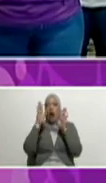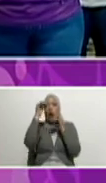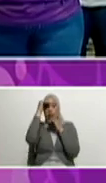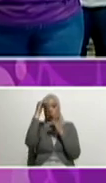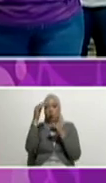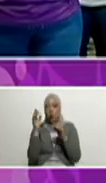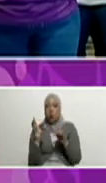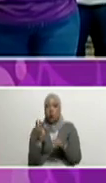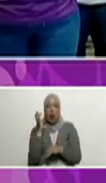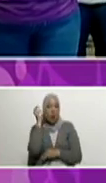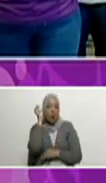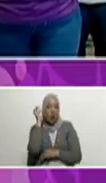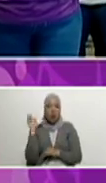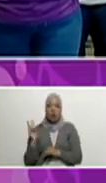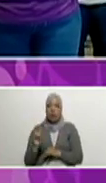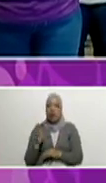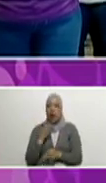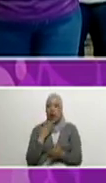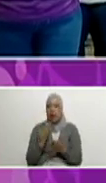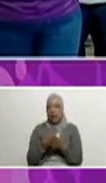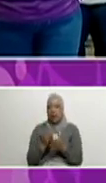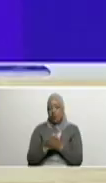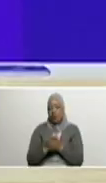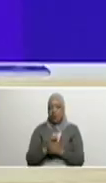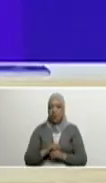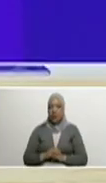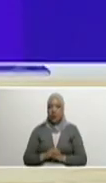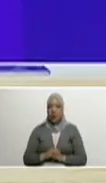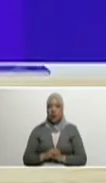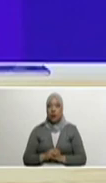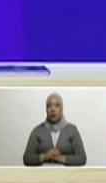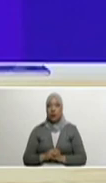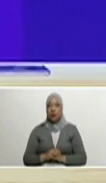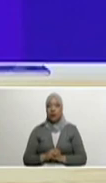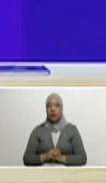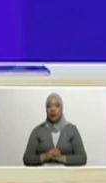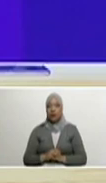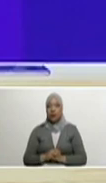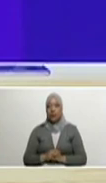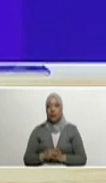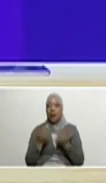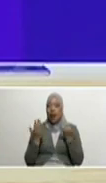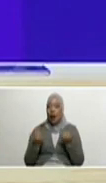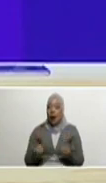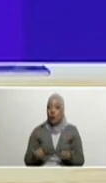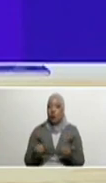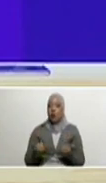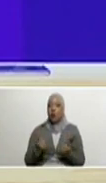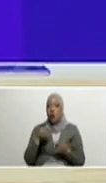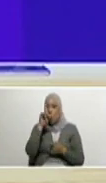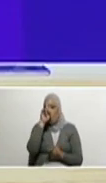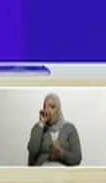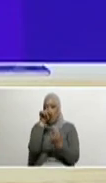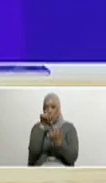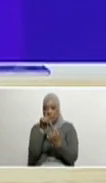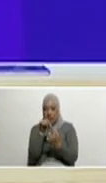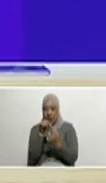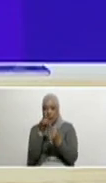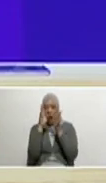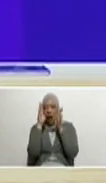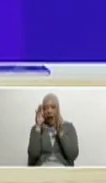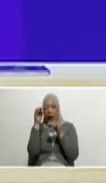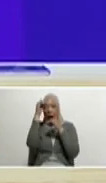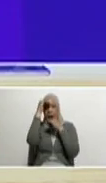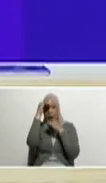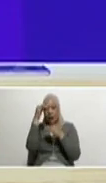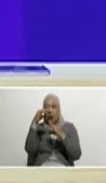atención directa a la mujer venezolana. Muchas gracias, Gabriela. Y fíjense ustedes, tenemos una meta de atención